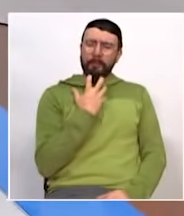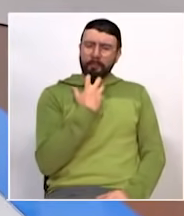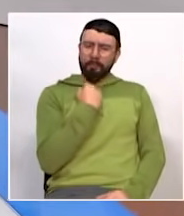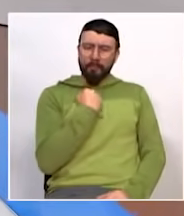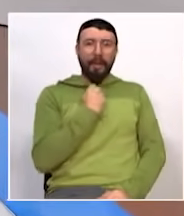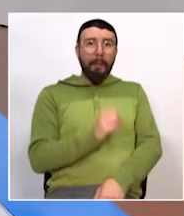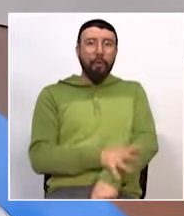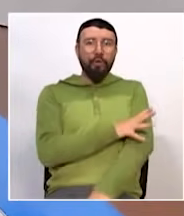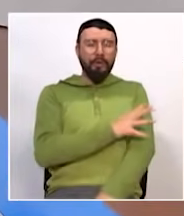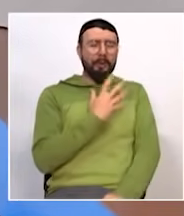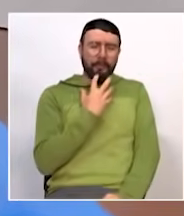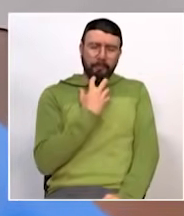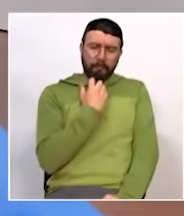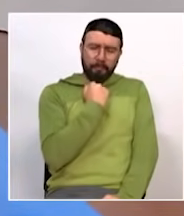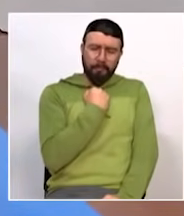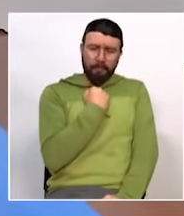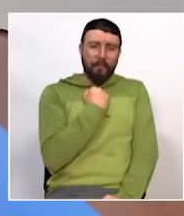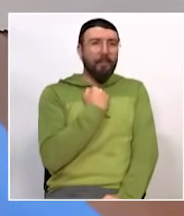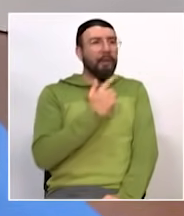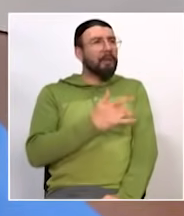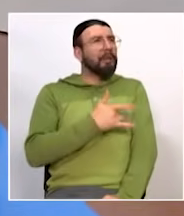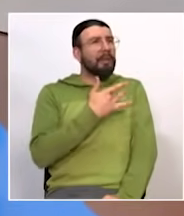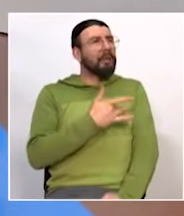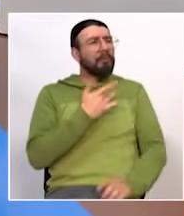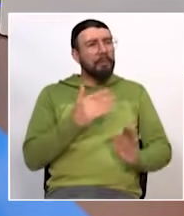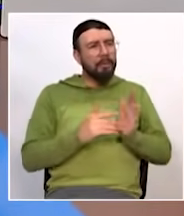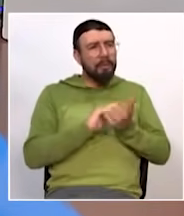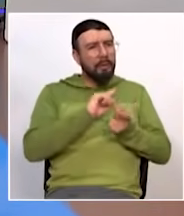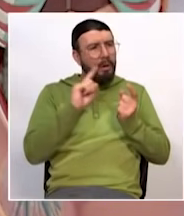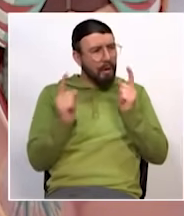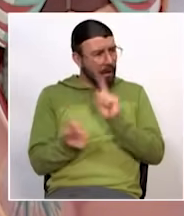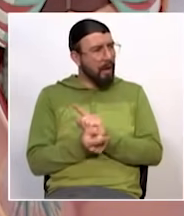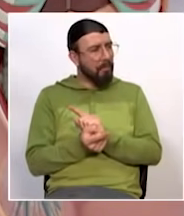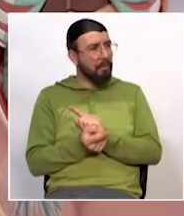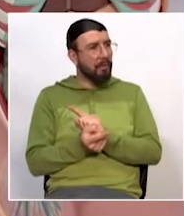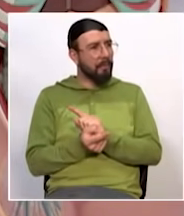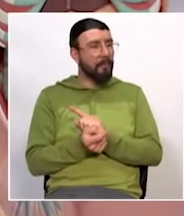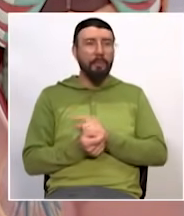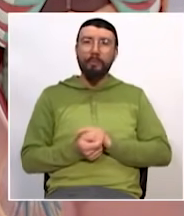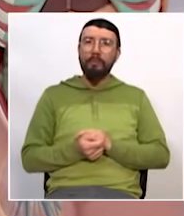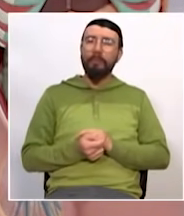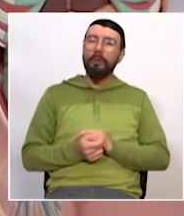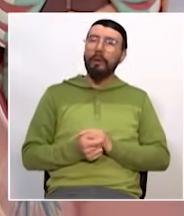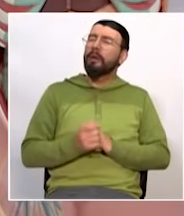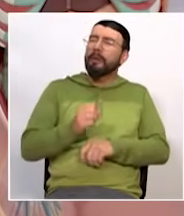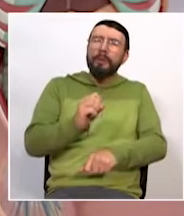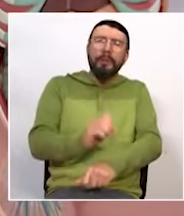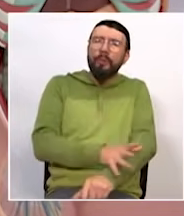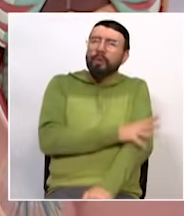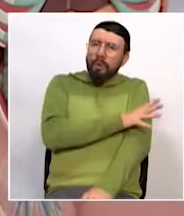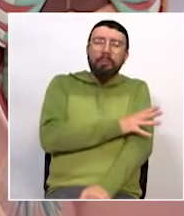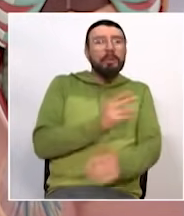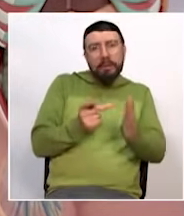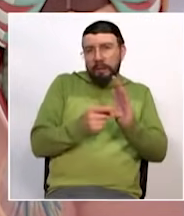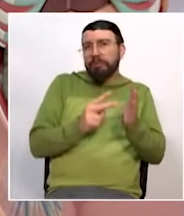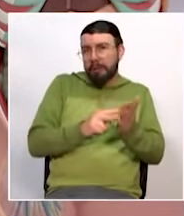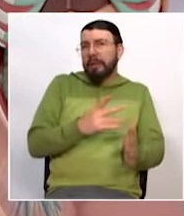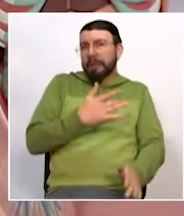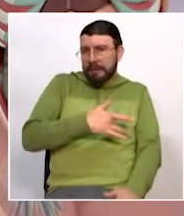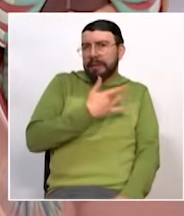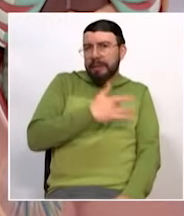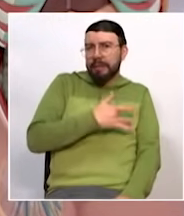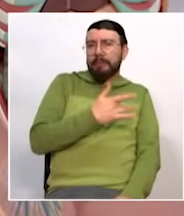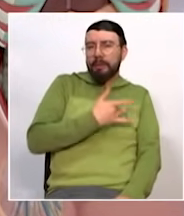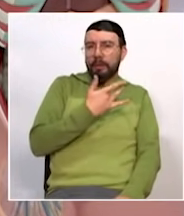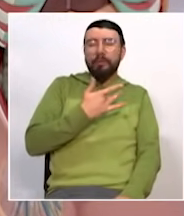convierte en sentimiento la emoción en sí es parte de un sentimiento si hay